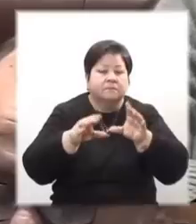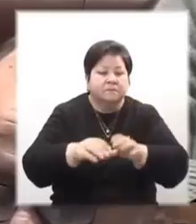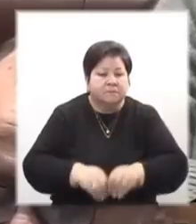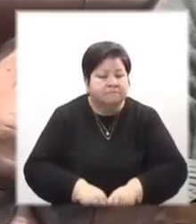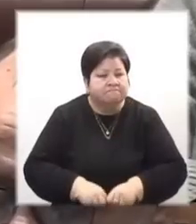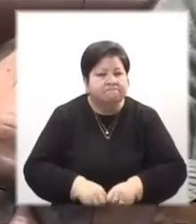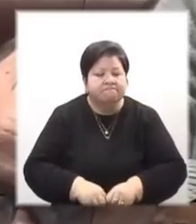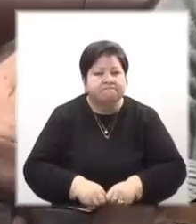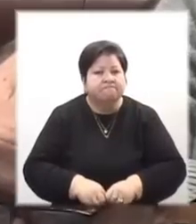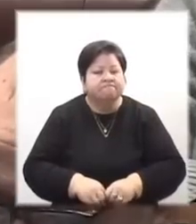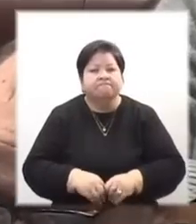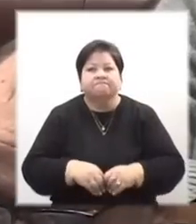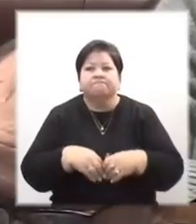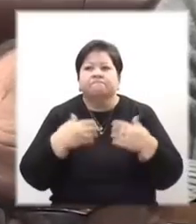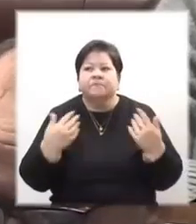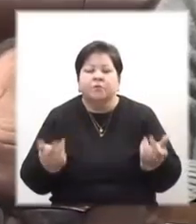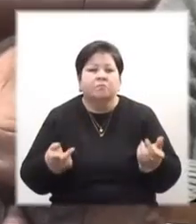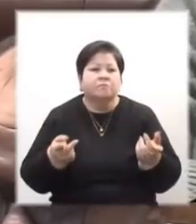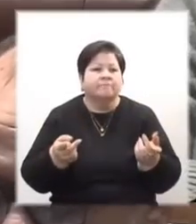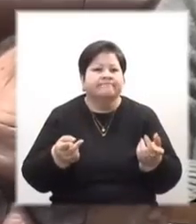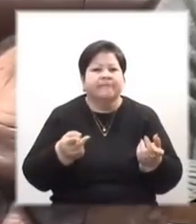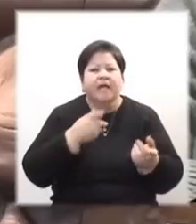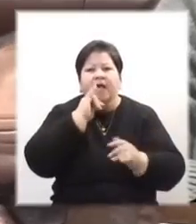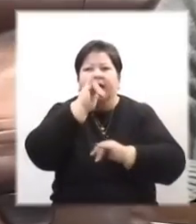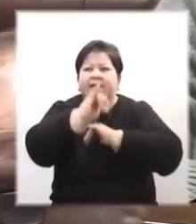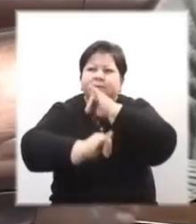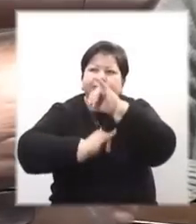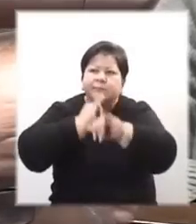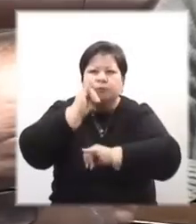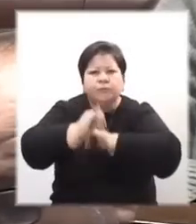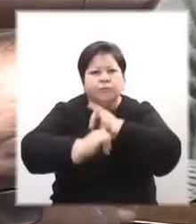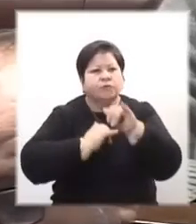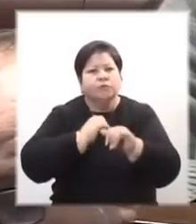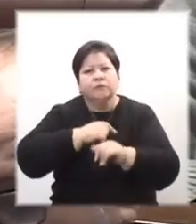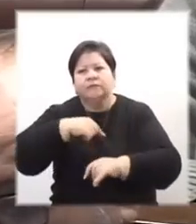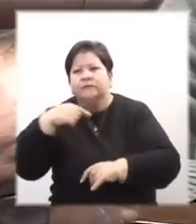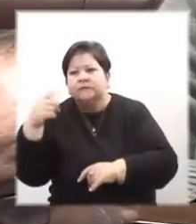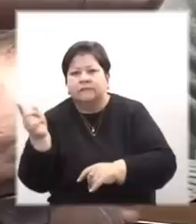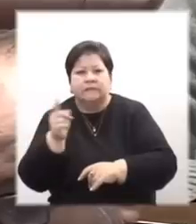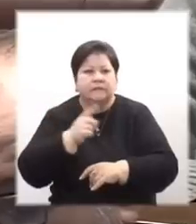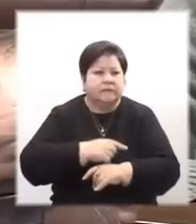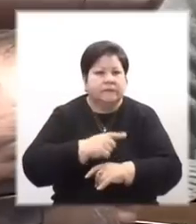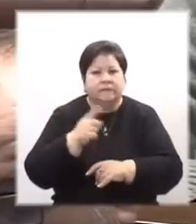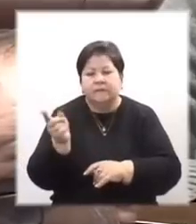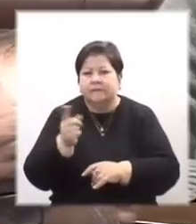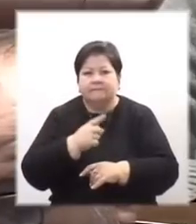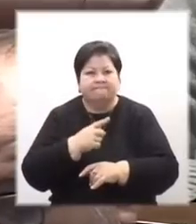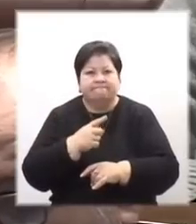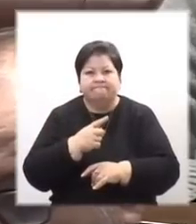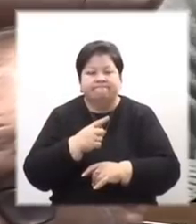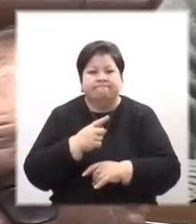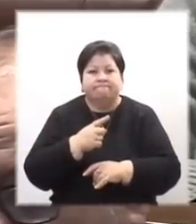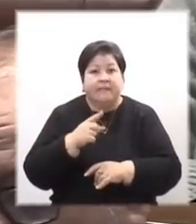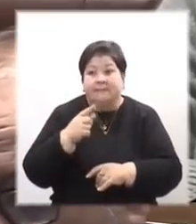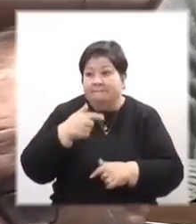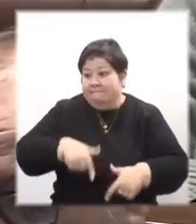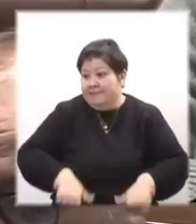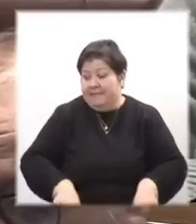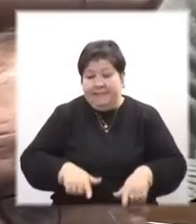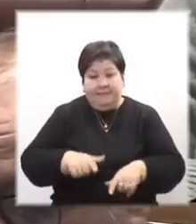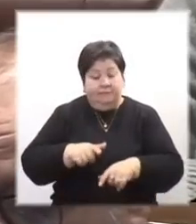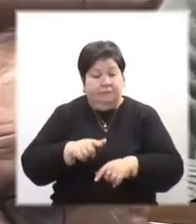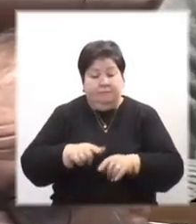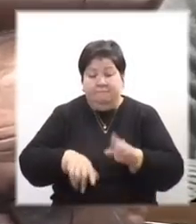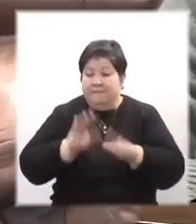y vuelta de anuncios que nos parece inconveniente para el principal responsable de la política de seguridad pública y el ministro más importante de todo